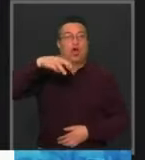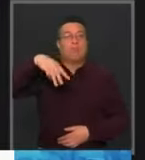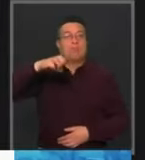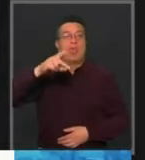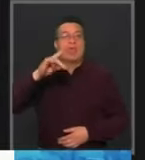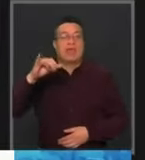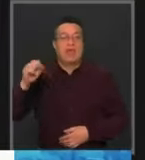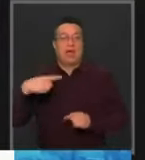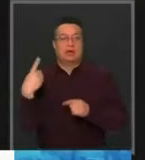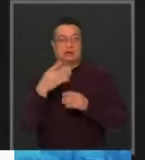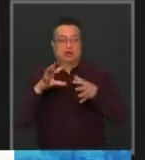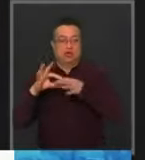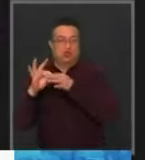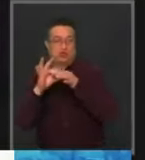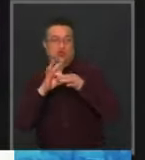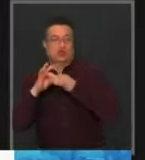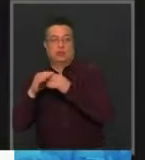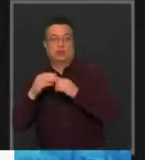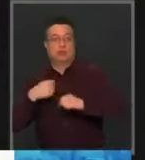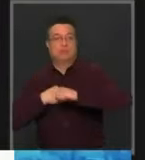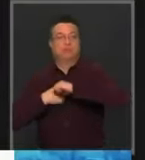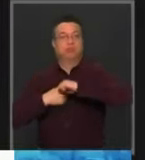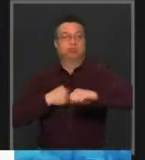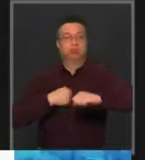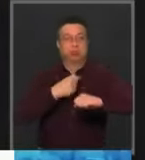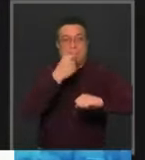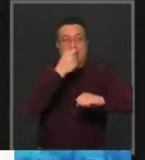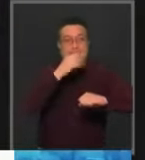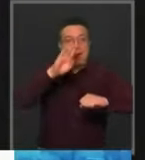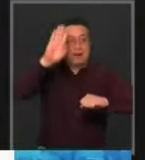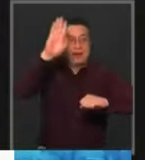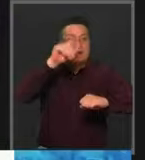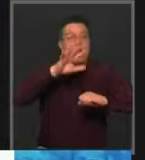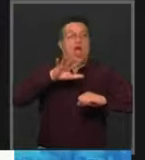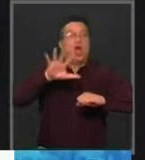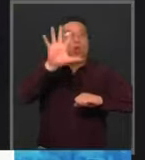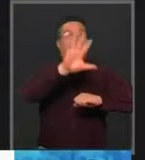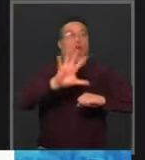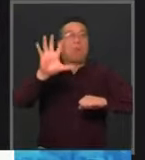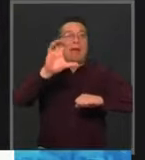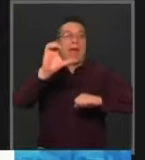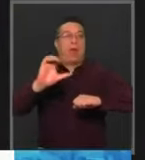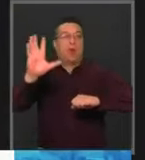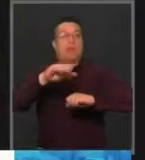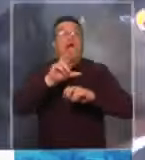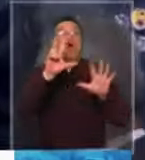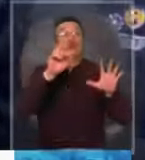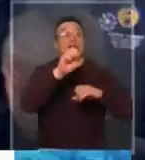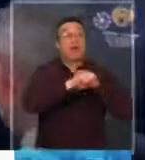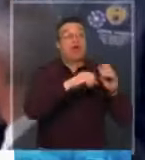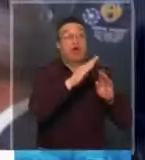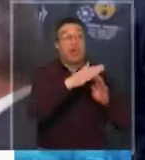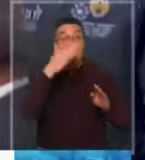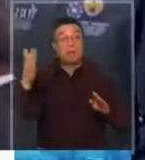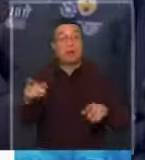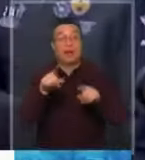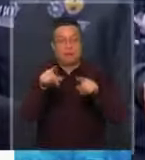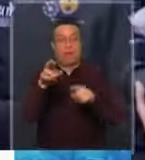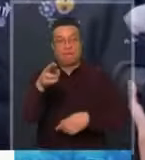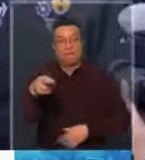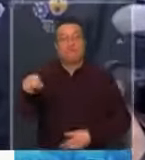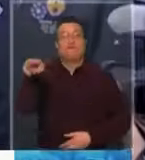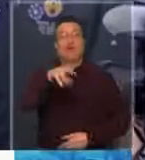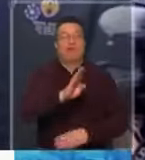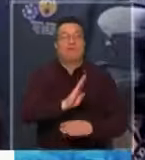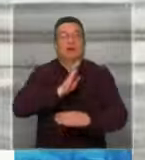los aliados para detener el avance nazi en Europa. 80 años más tarde, Richard volvió a